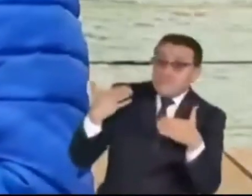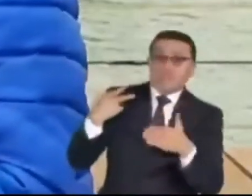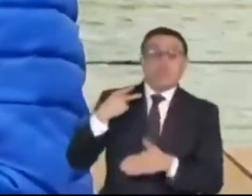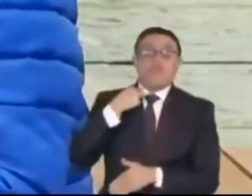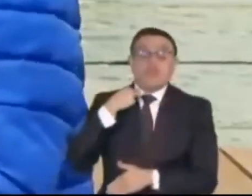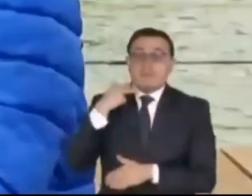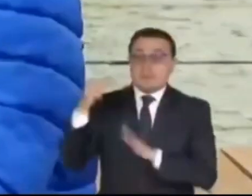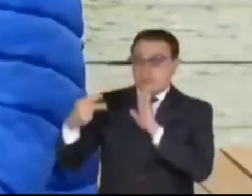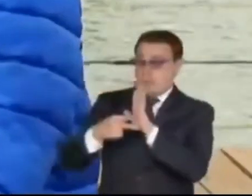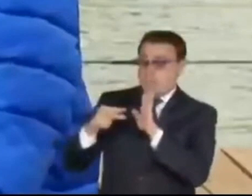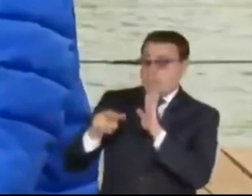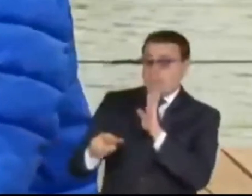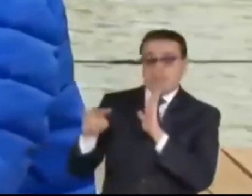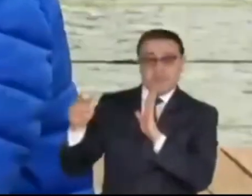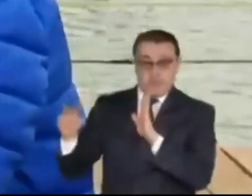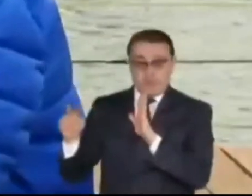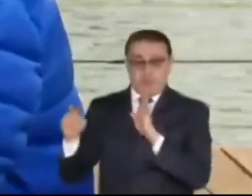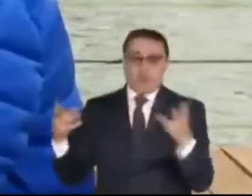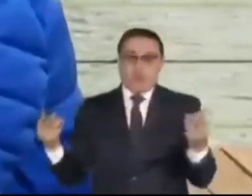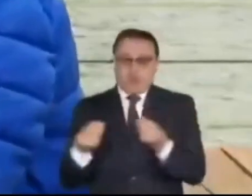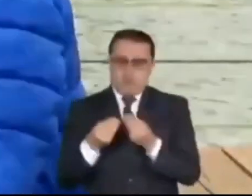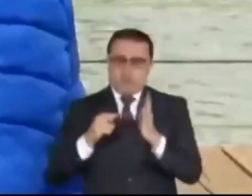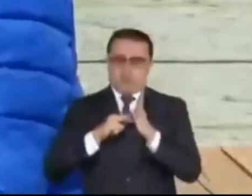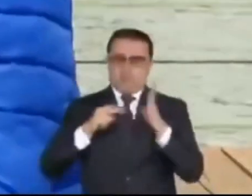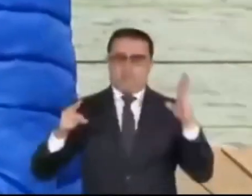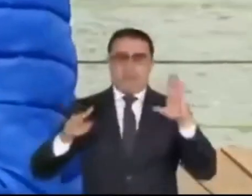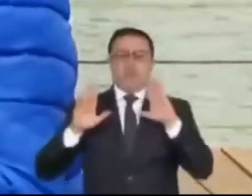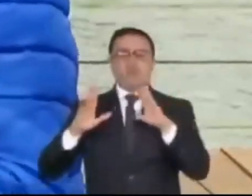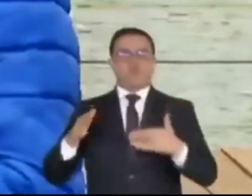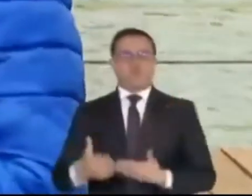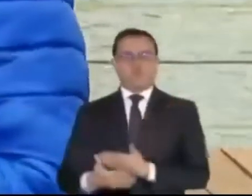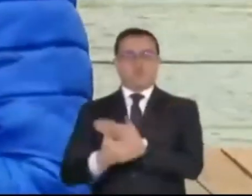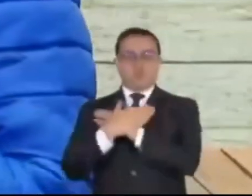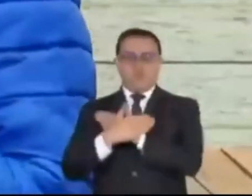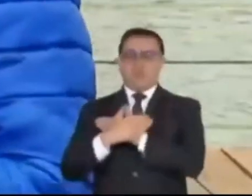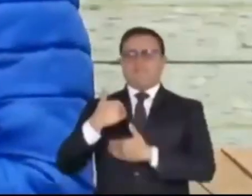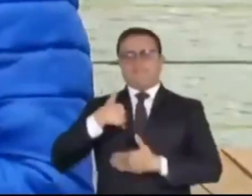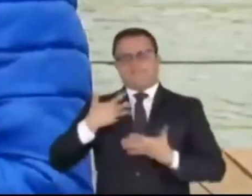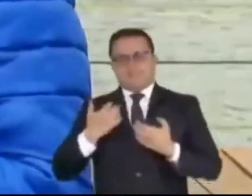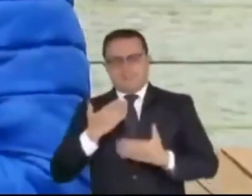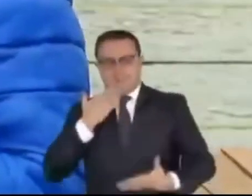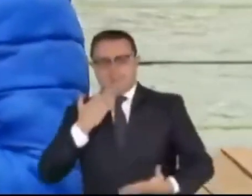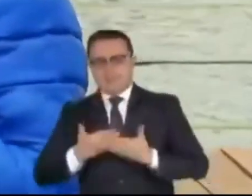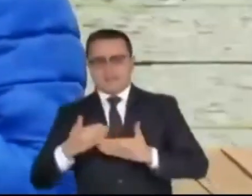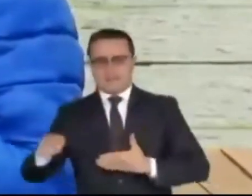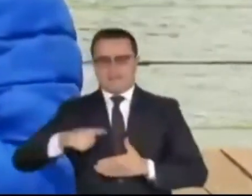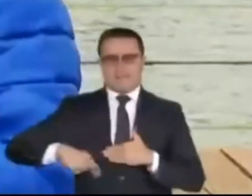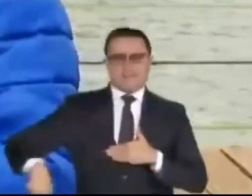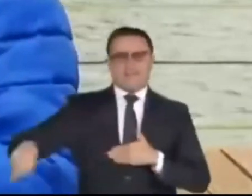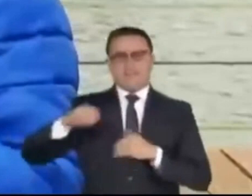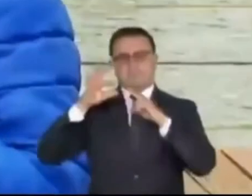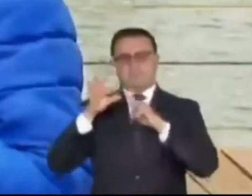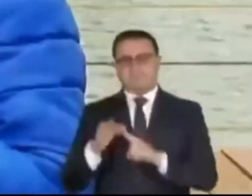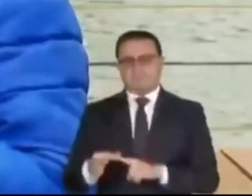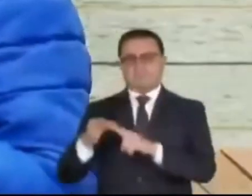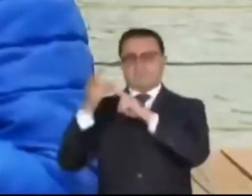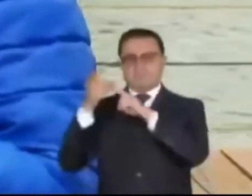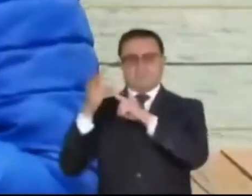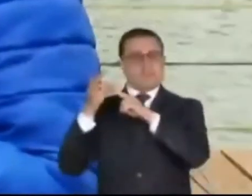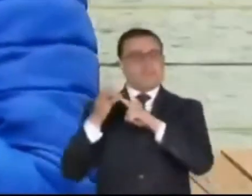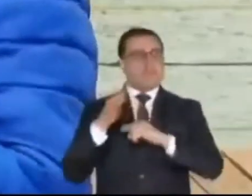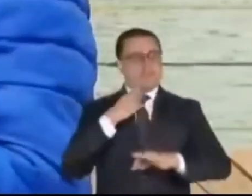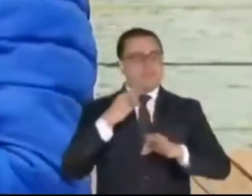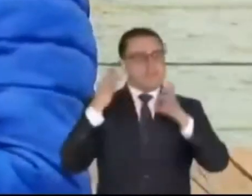año 2022, el equipo técnico de la corporación, al cual le doy un agradecimiento muy especial, de la